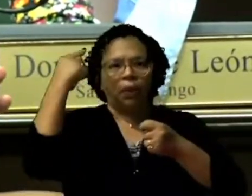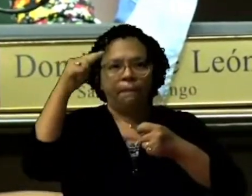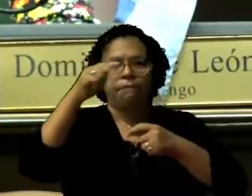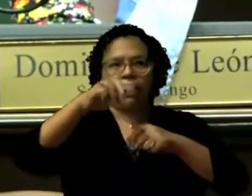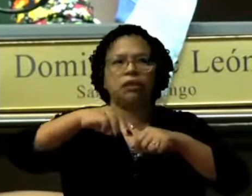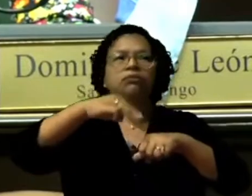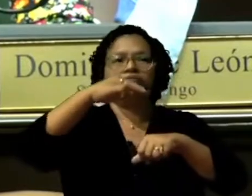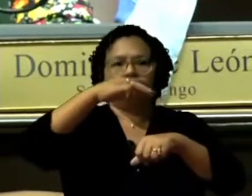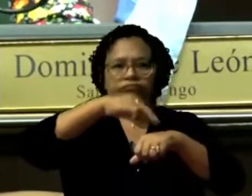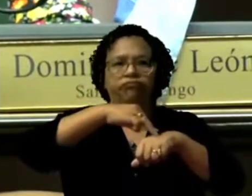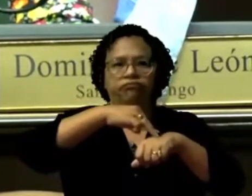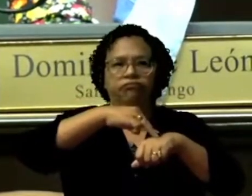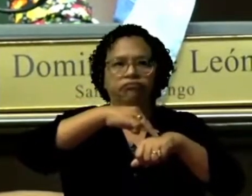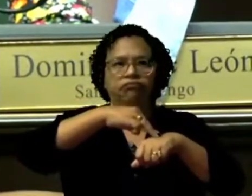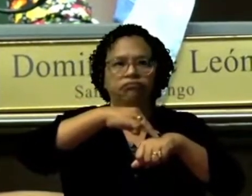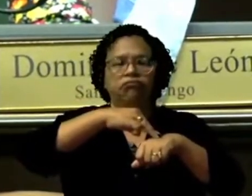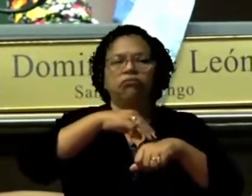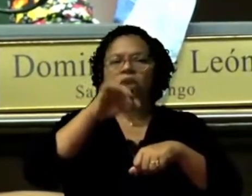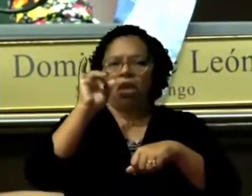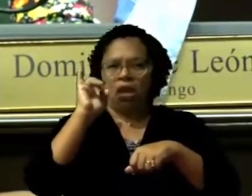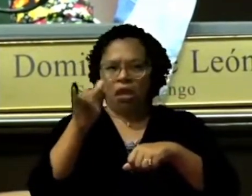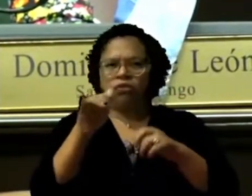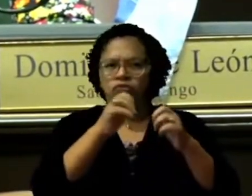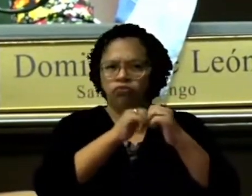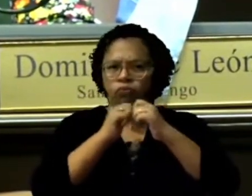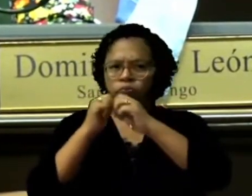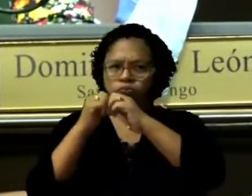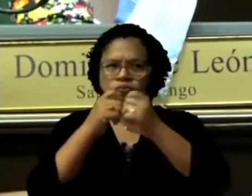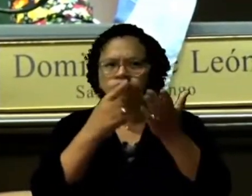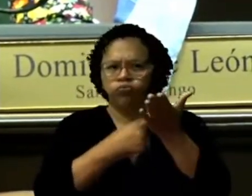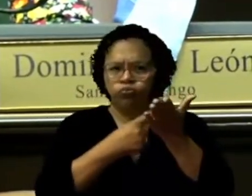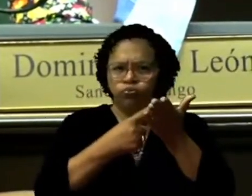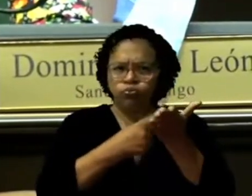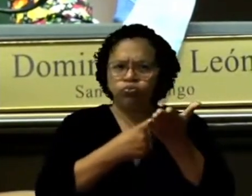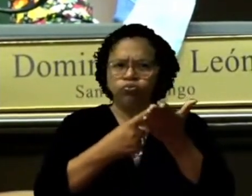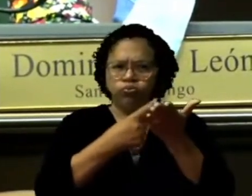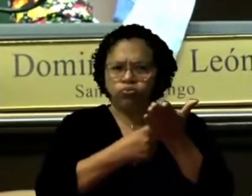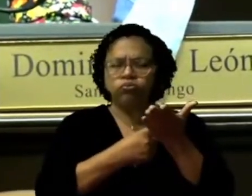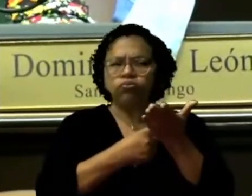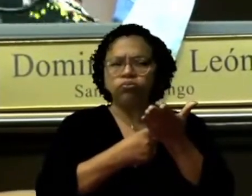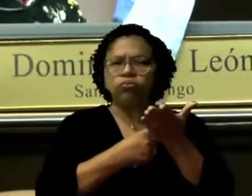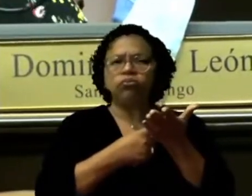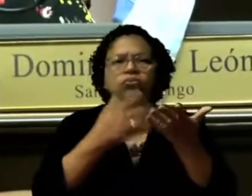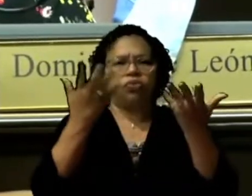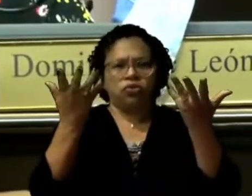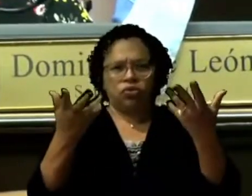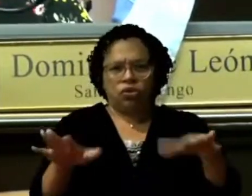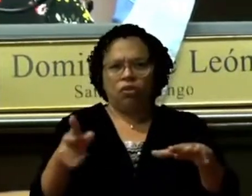bastante discutida y fue aprobada así. Gracias.